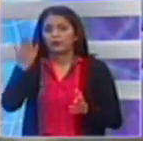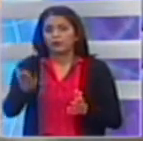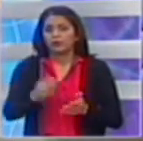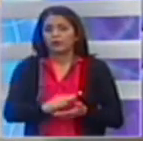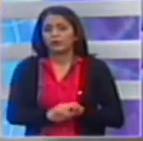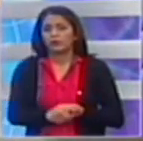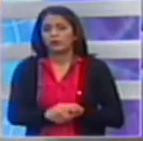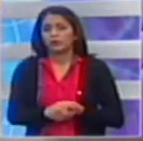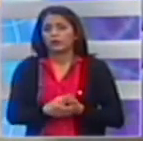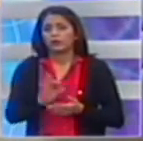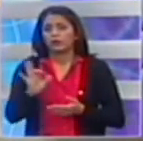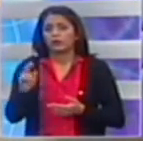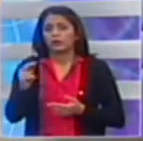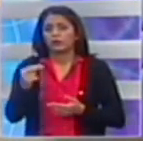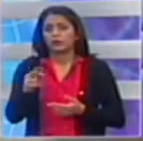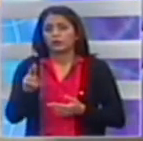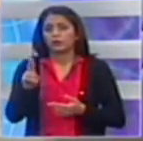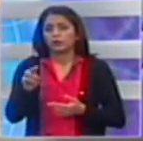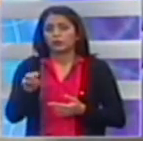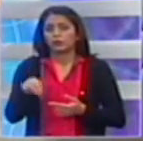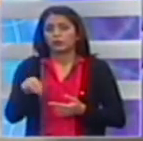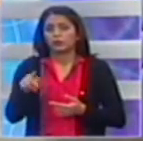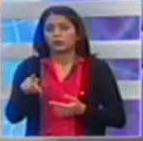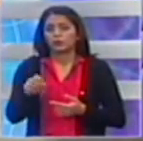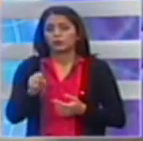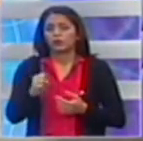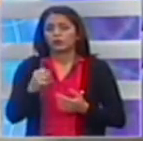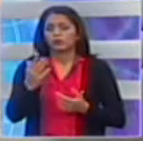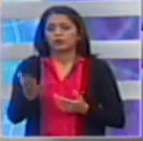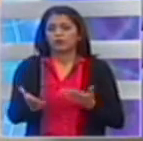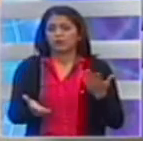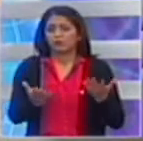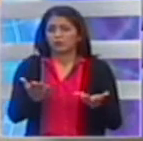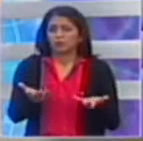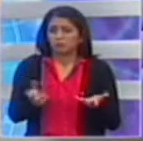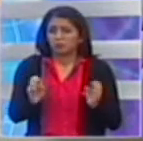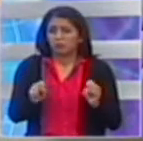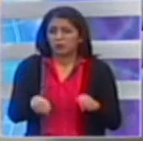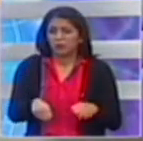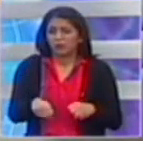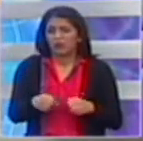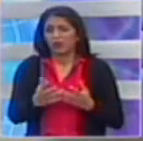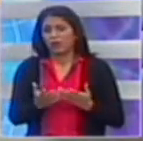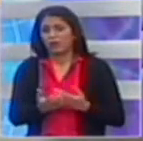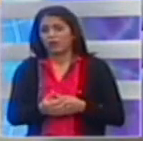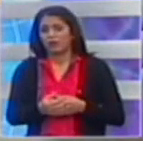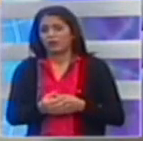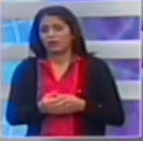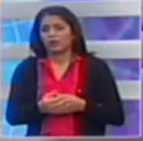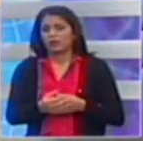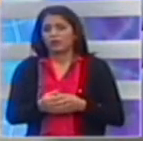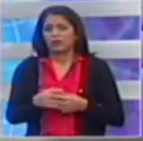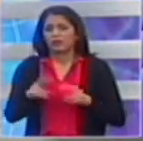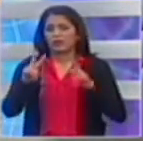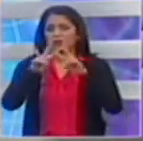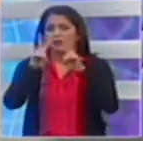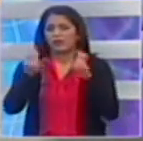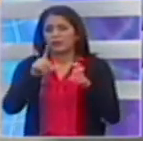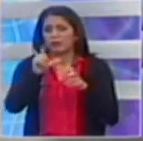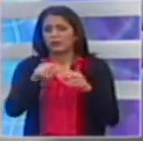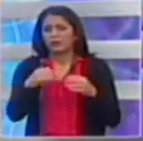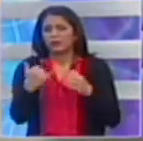concretar estas amenazas, este discurso xenófobo, esta posición antimigrante y todas